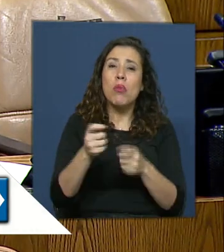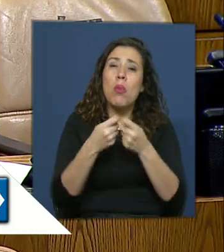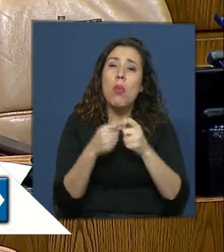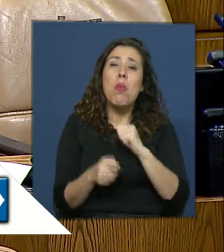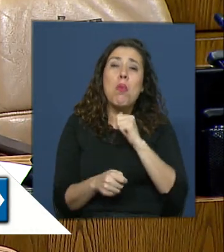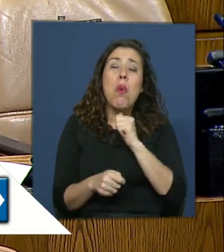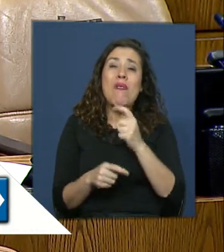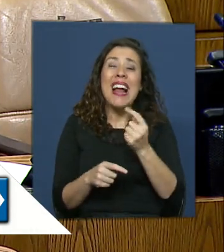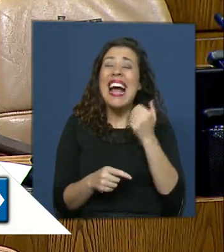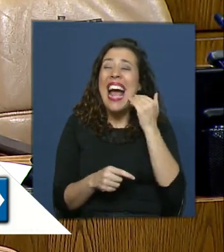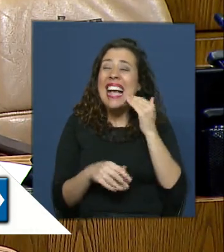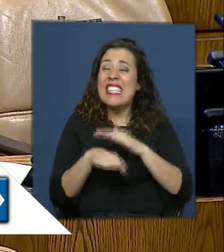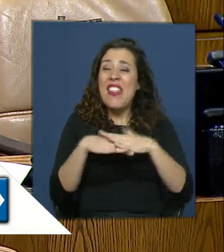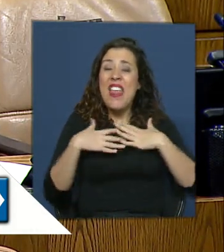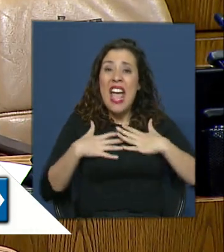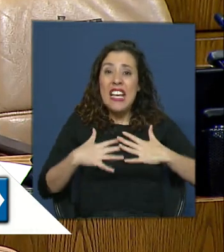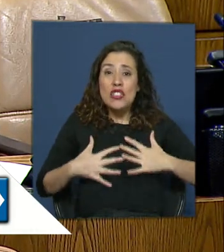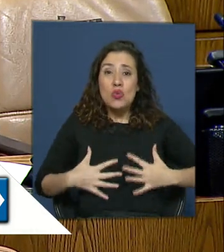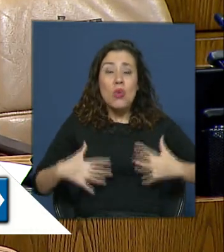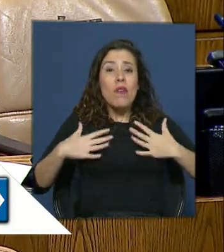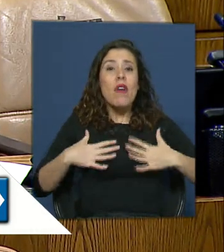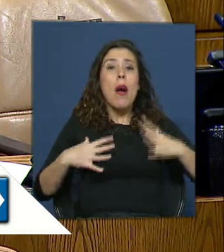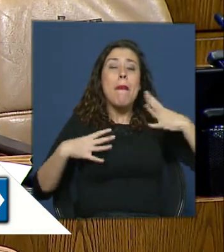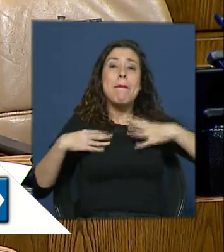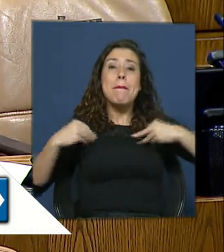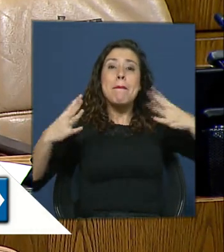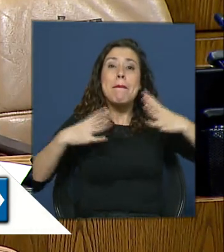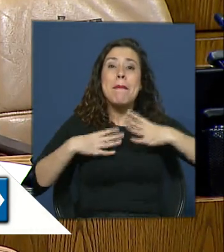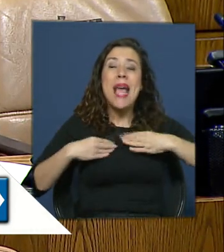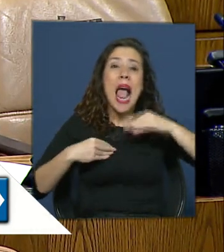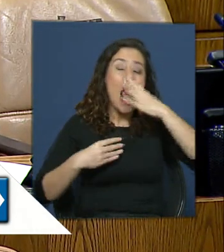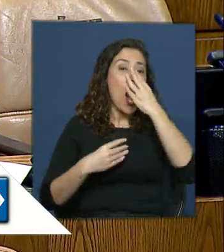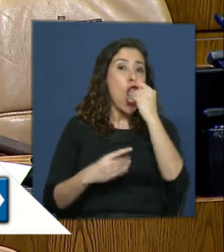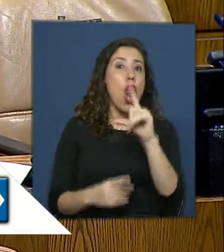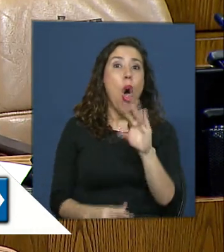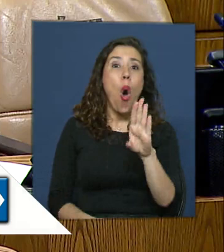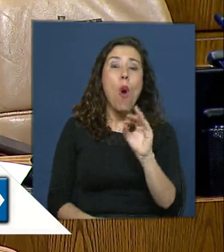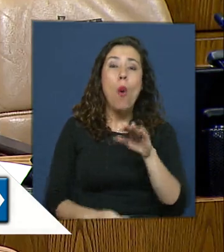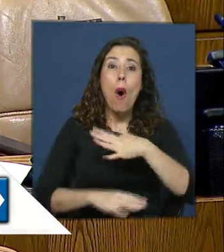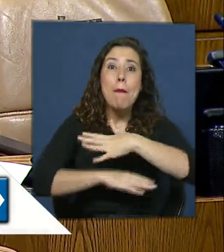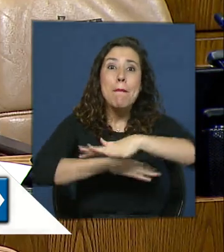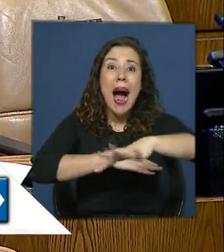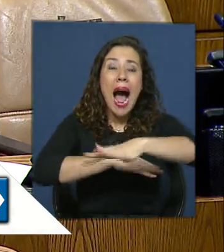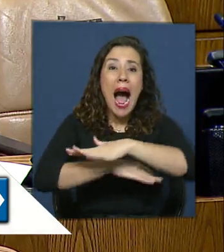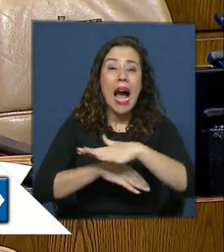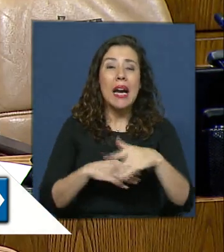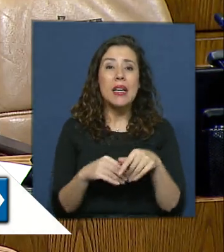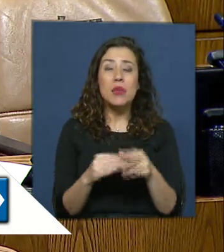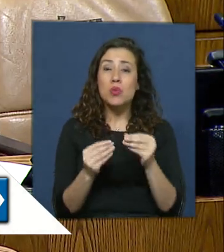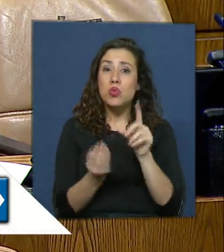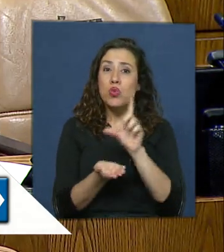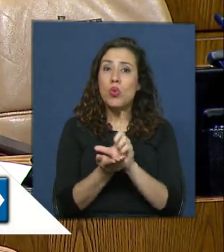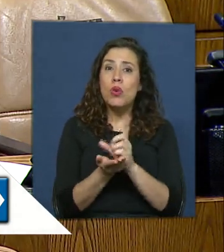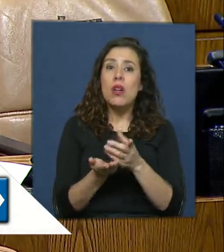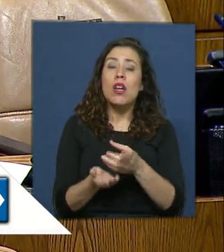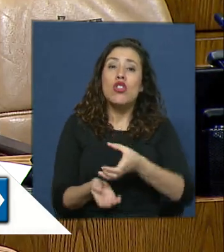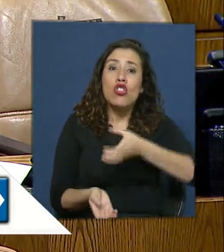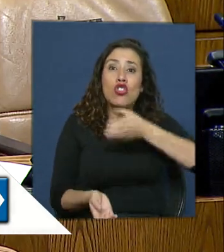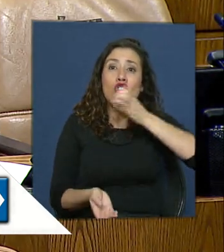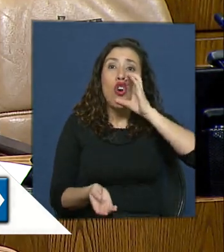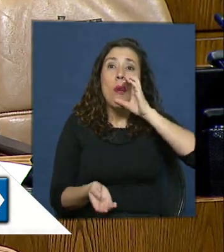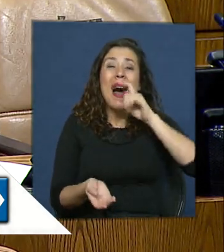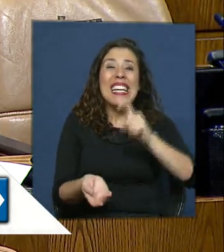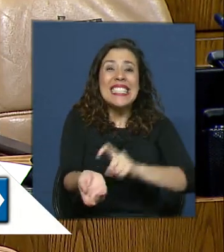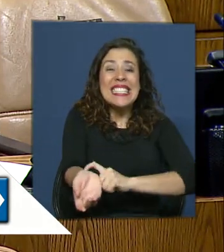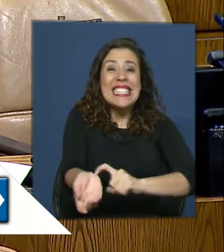casi desnudos. Los vestidos son de pieles de lobos marinos y en muchas partes de esta costa beben sangre de estos